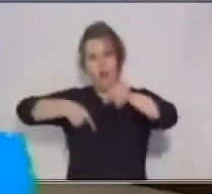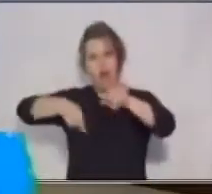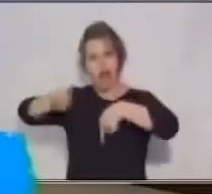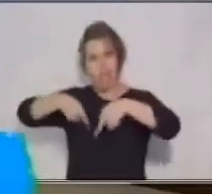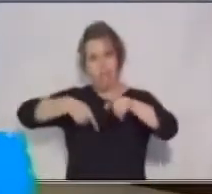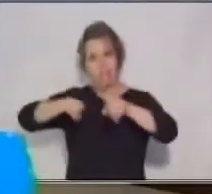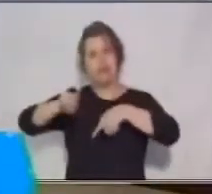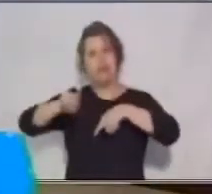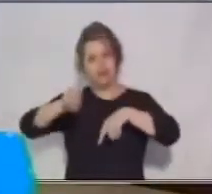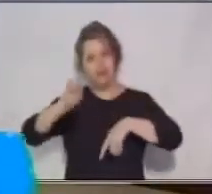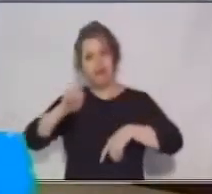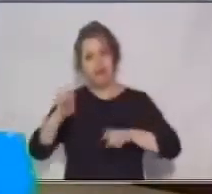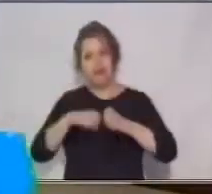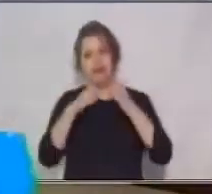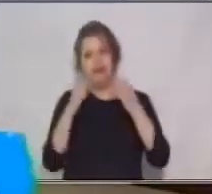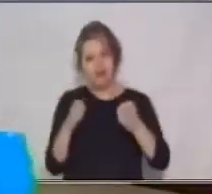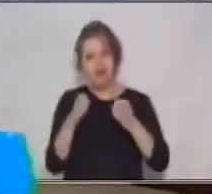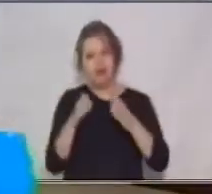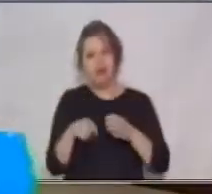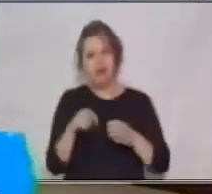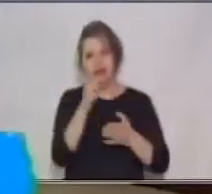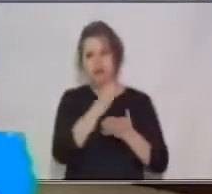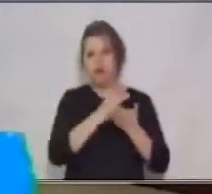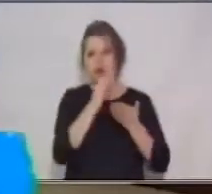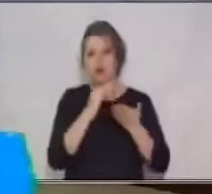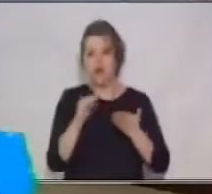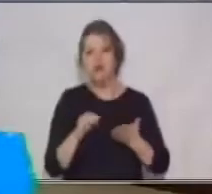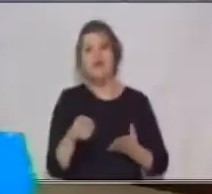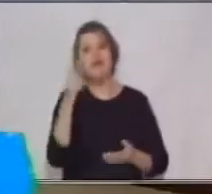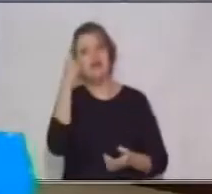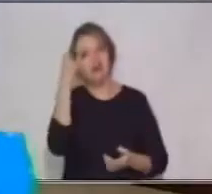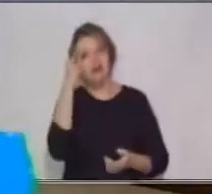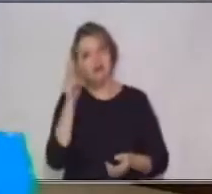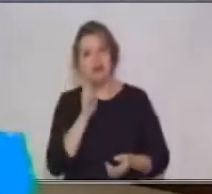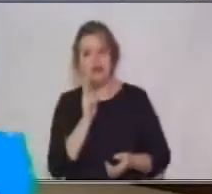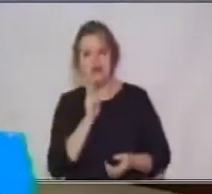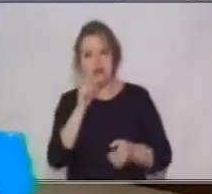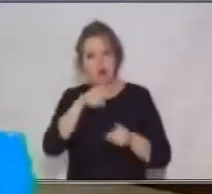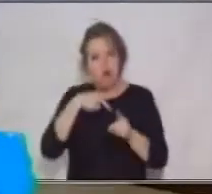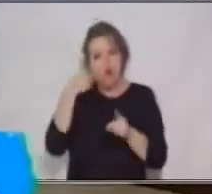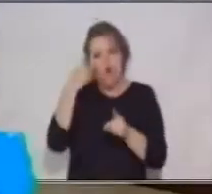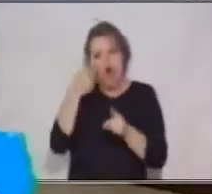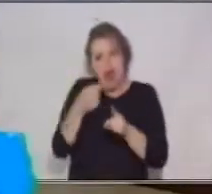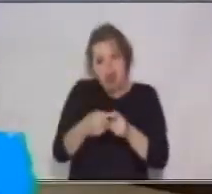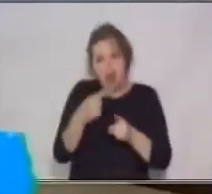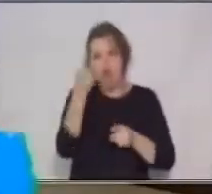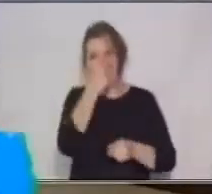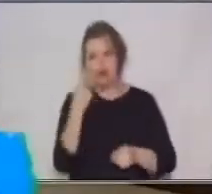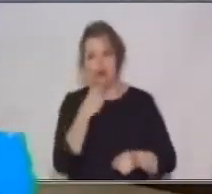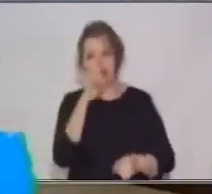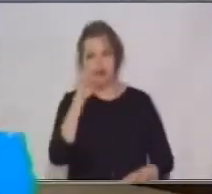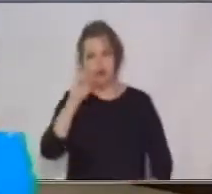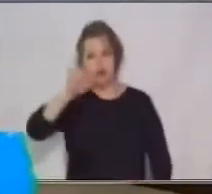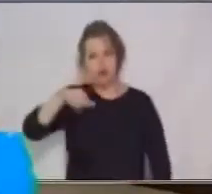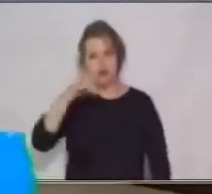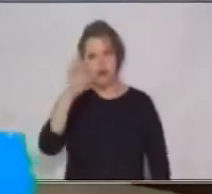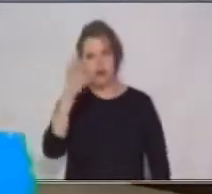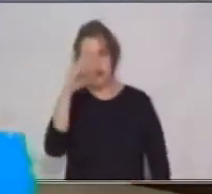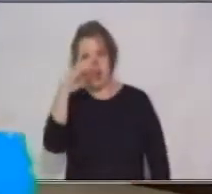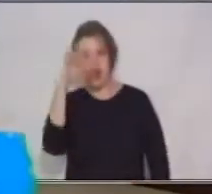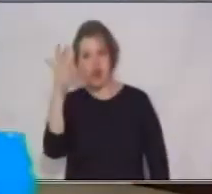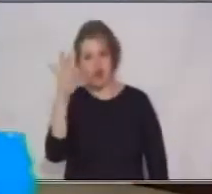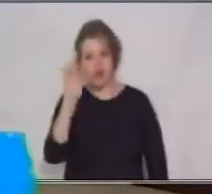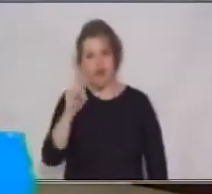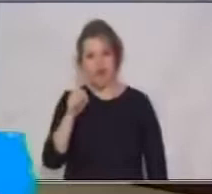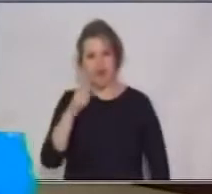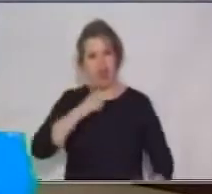en estas oraciones vamos a poder identificar el verbo cuando el sujeto sea de forma recíproca. Eso quiere decir